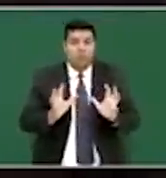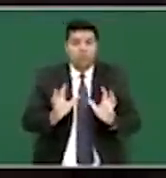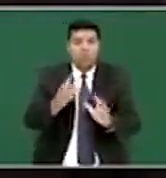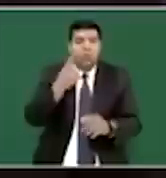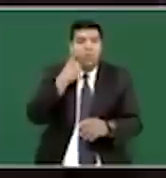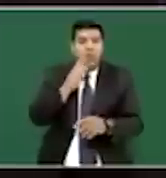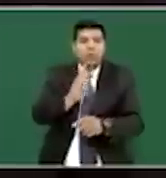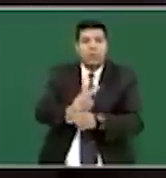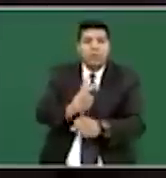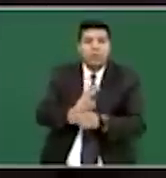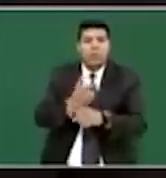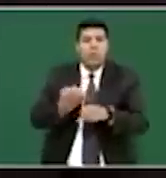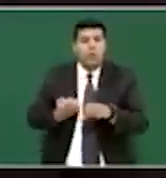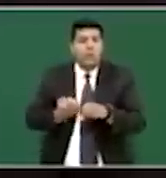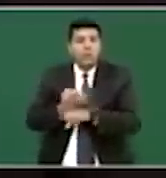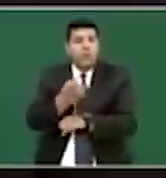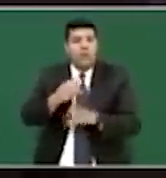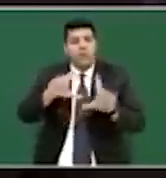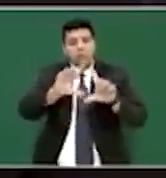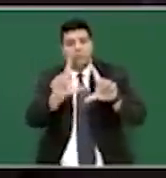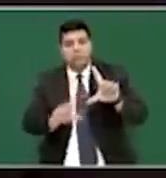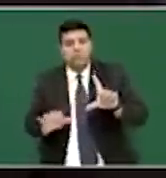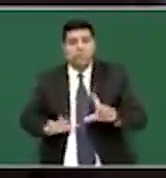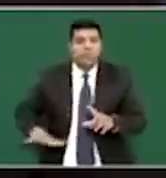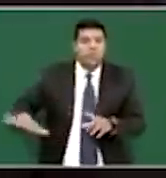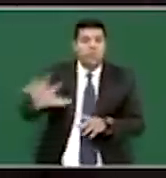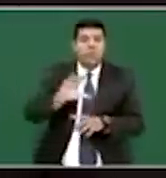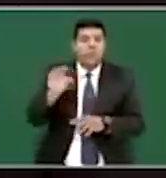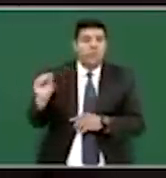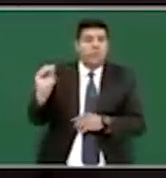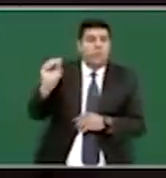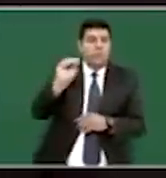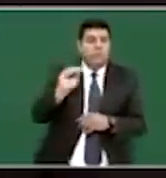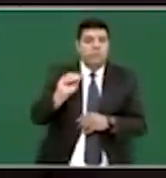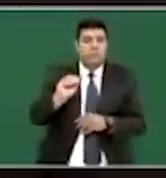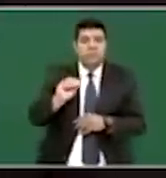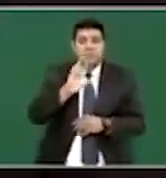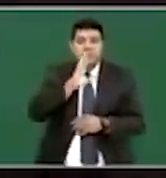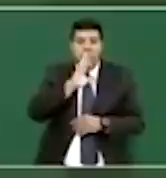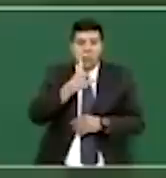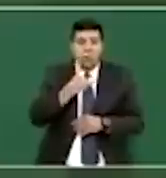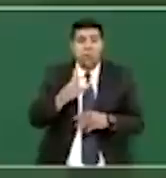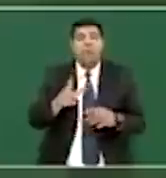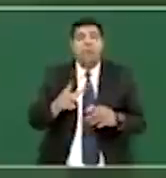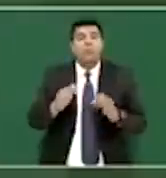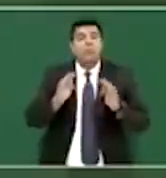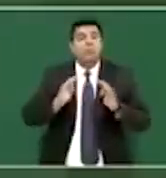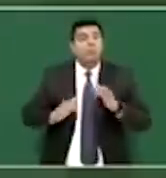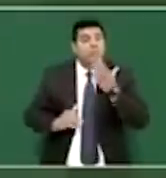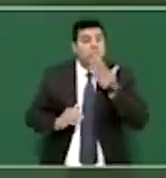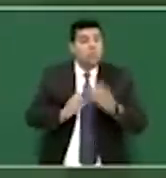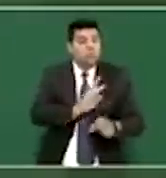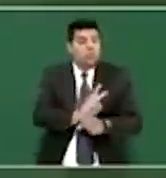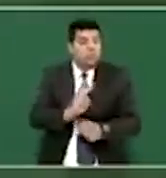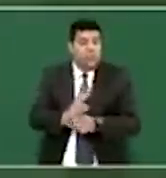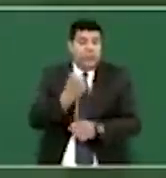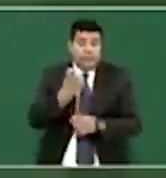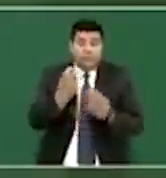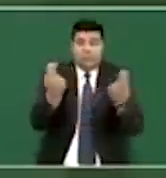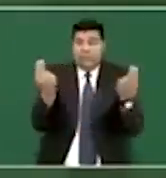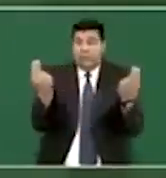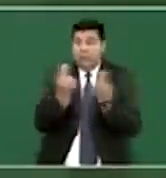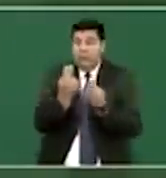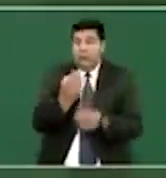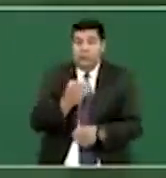del Estado, de la seguridad interior, a la seguridad pública, que es lo que más necesitamos.